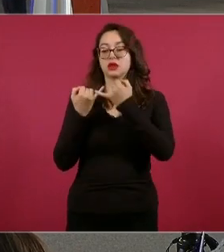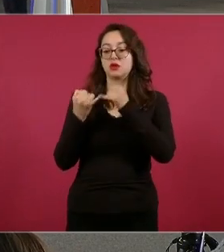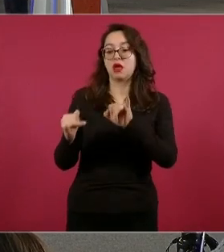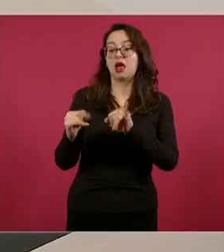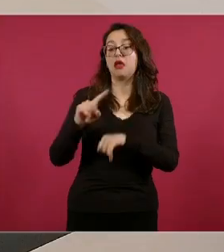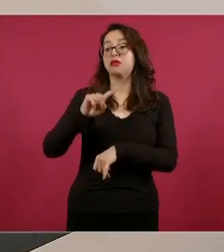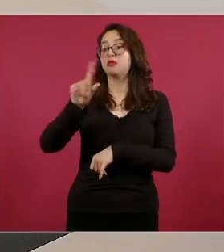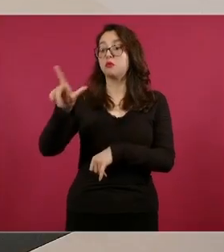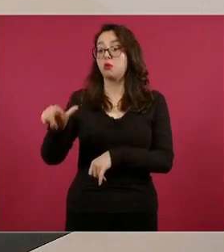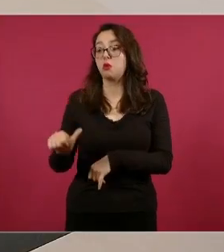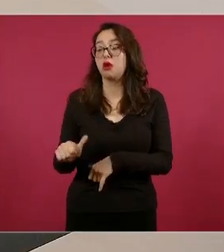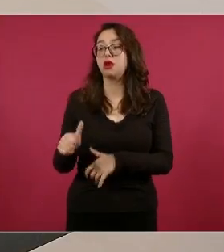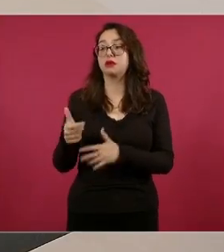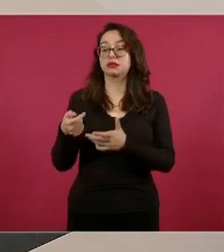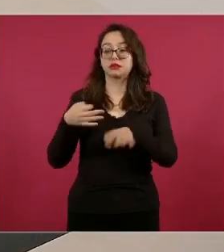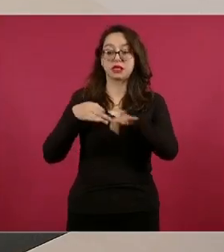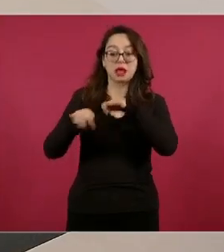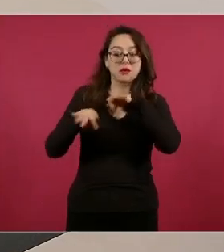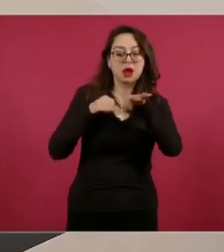porque